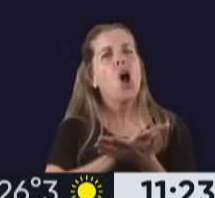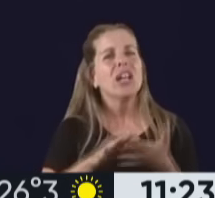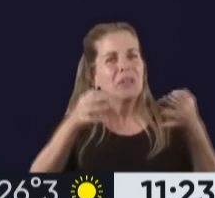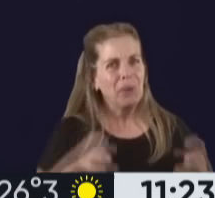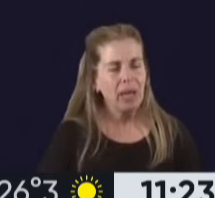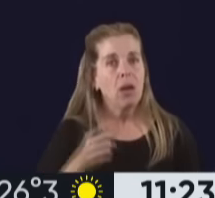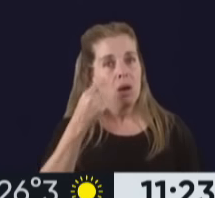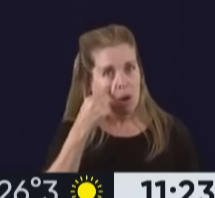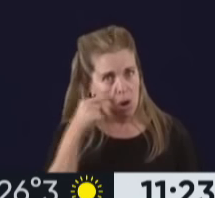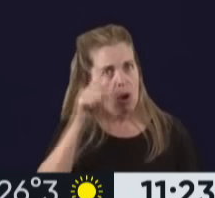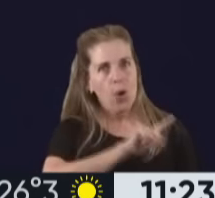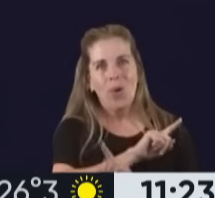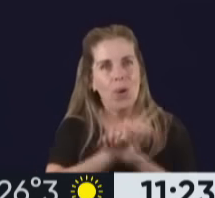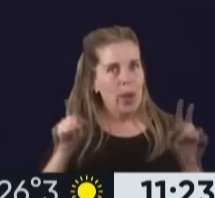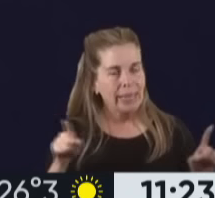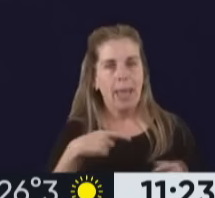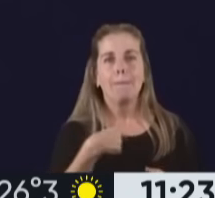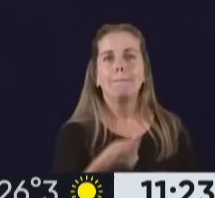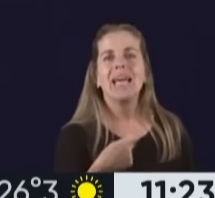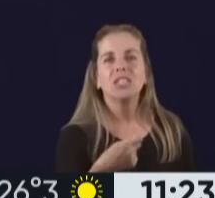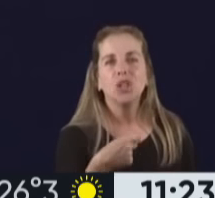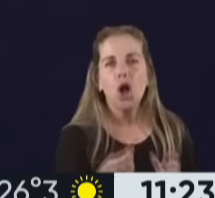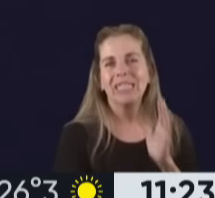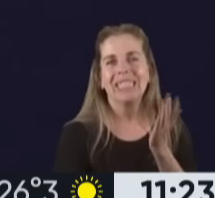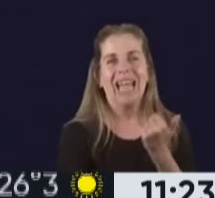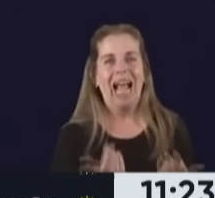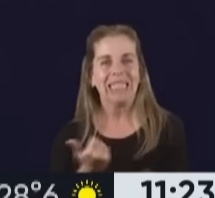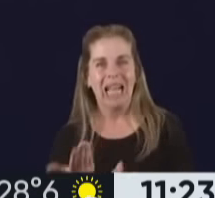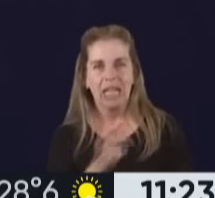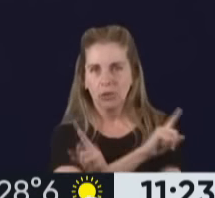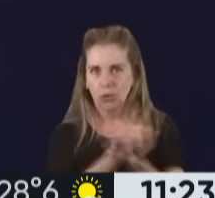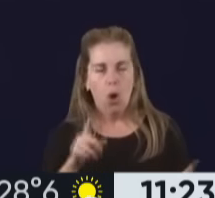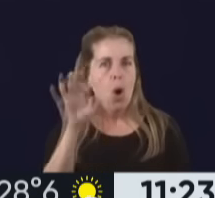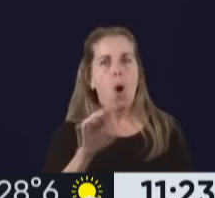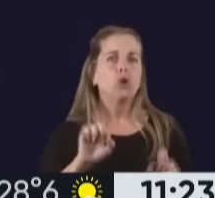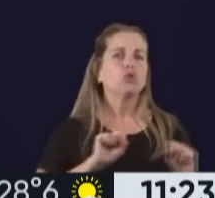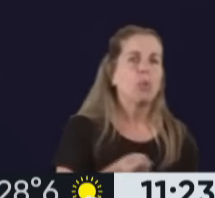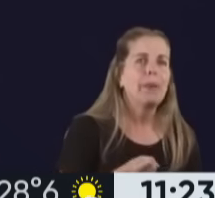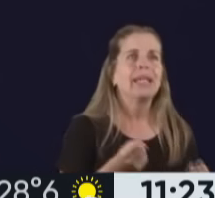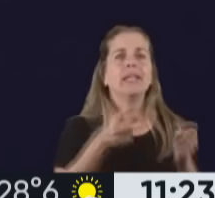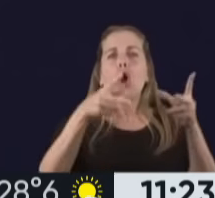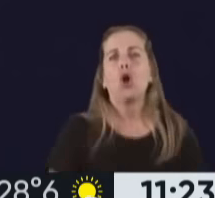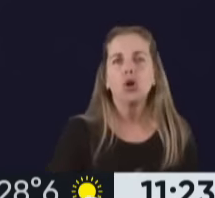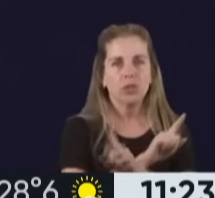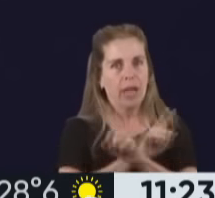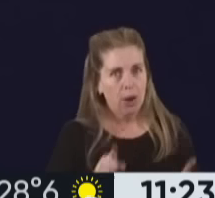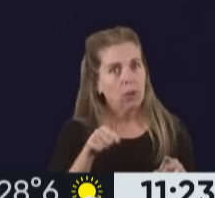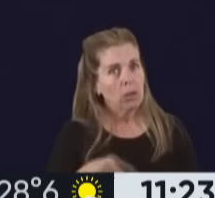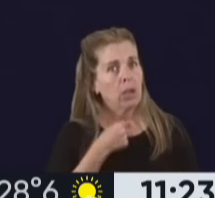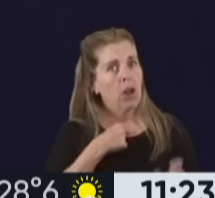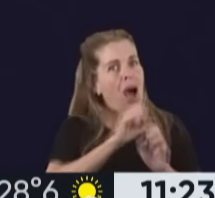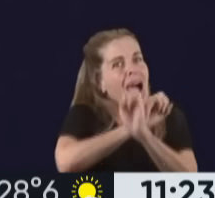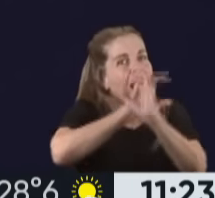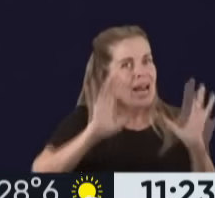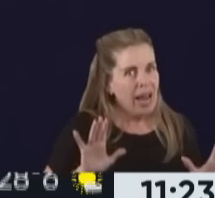no significa que se vayan a cortar pensiones ni nada por el estilo. Esto lo aclaro porque en virtud de evitar que alguien cometa algún